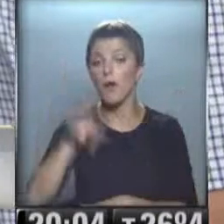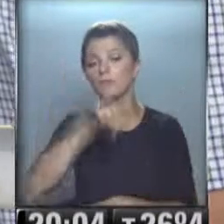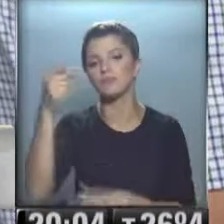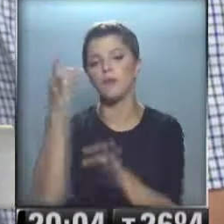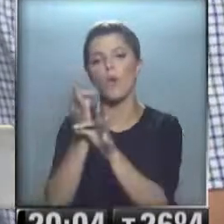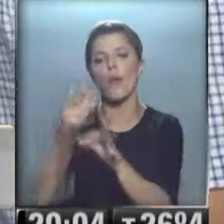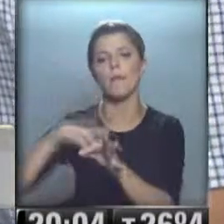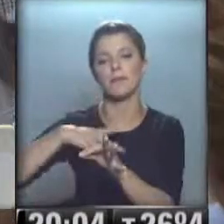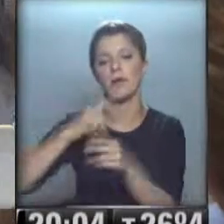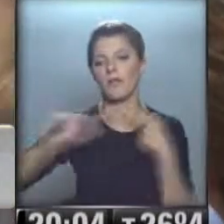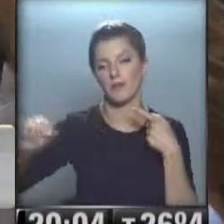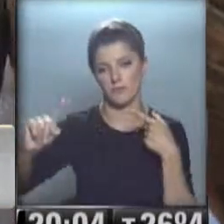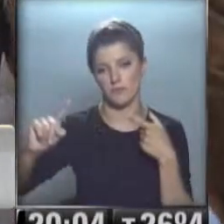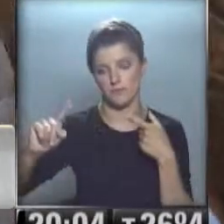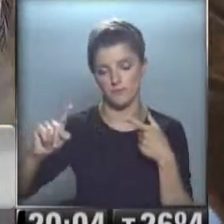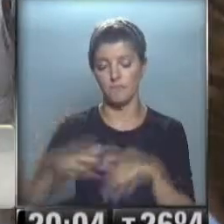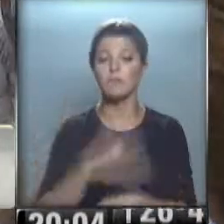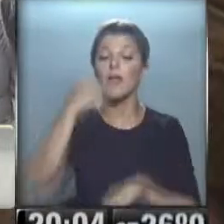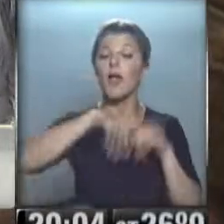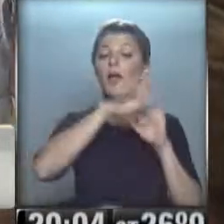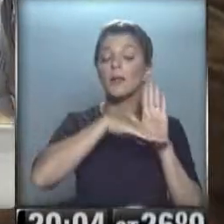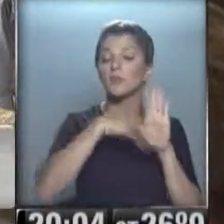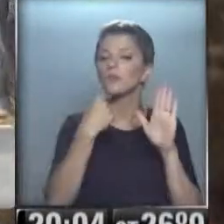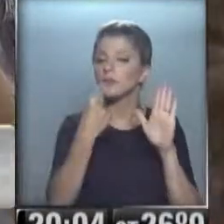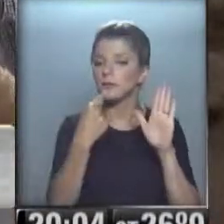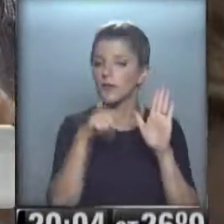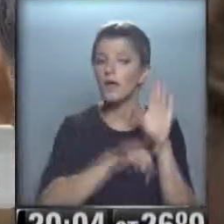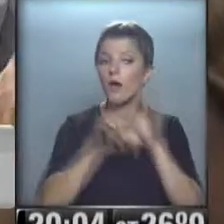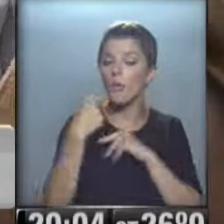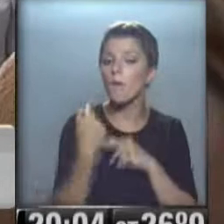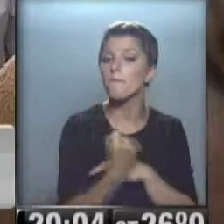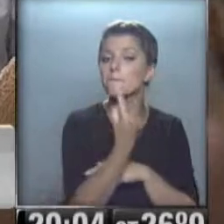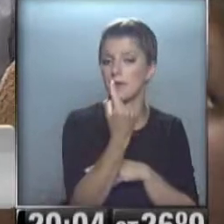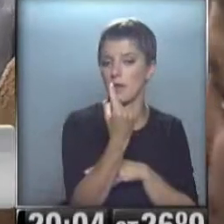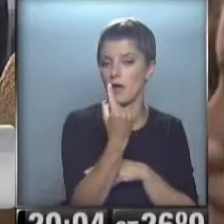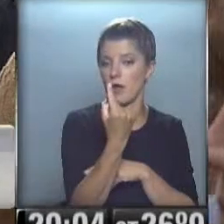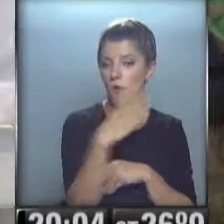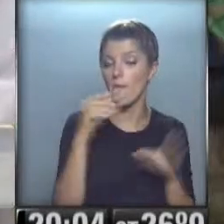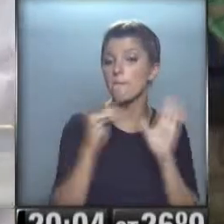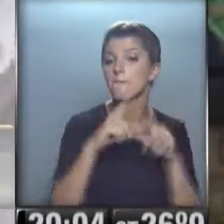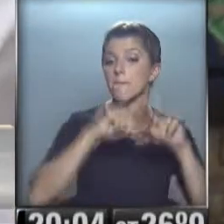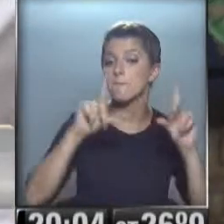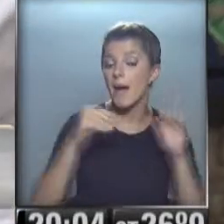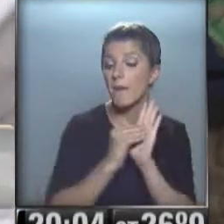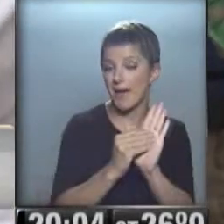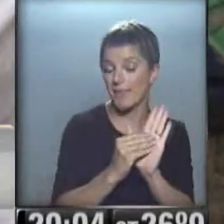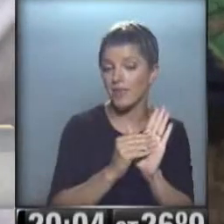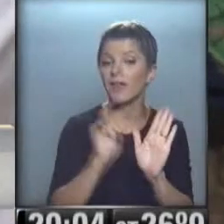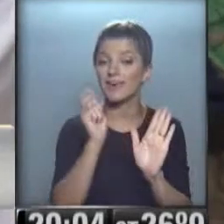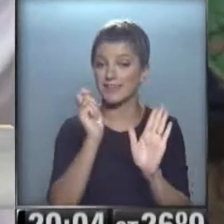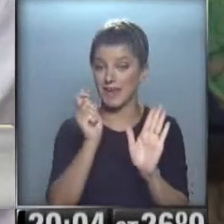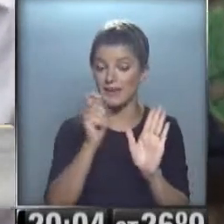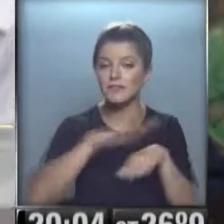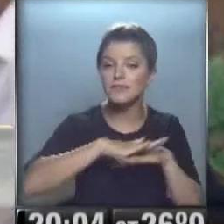la educación privada el reglamento escolar dispone que las prioridades que deberán tenerse en cuenta a la hora de la inscripción son